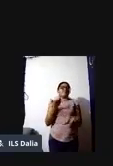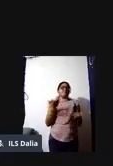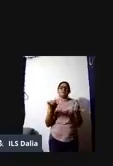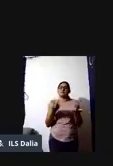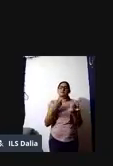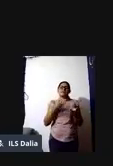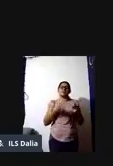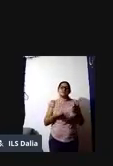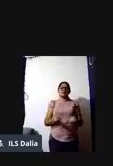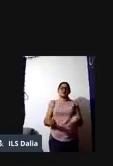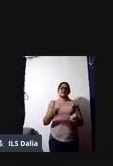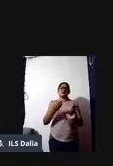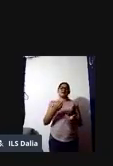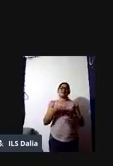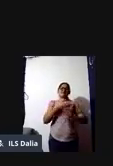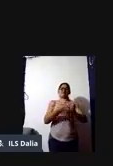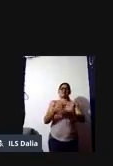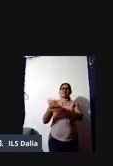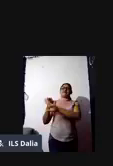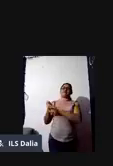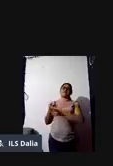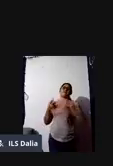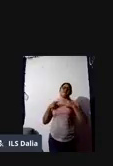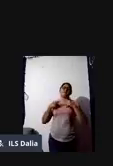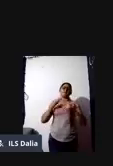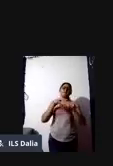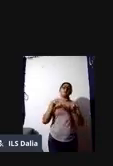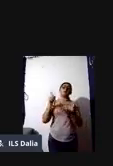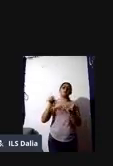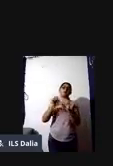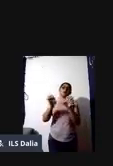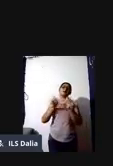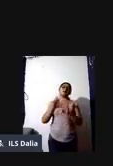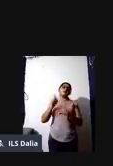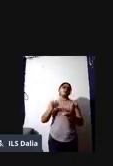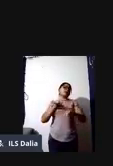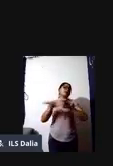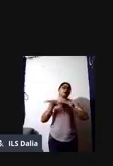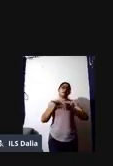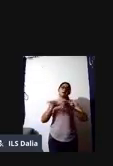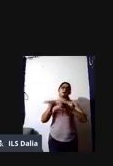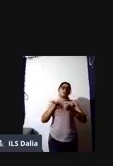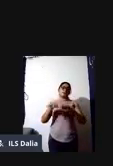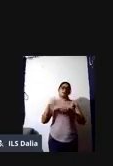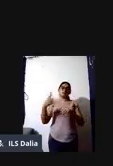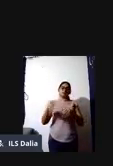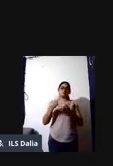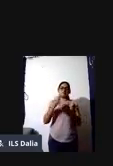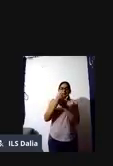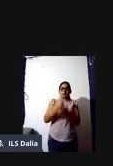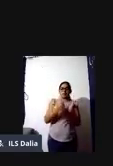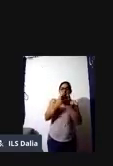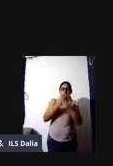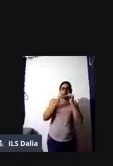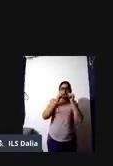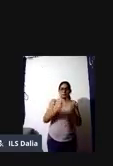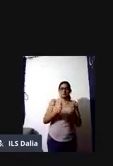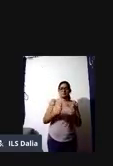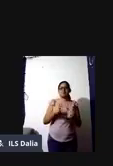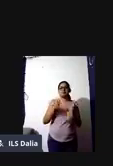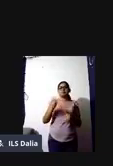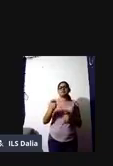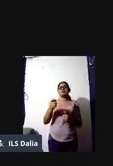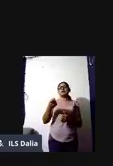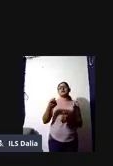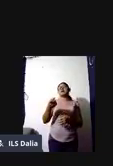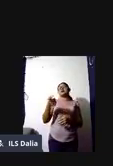todos. Entonces, el equipo vive y pues subsiste de esto. La terapia normalmente está en 600